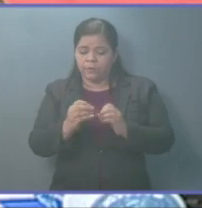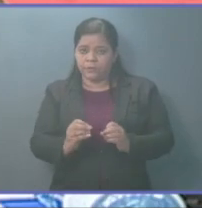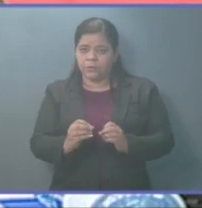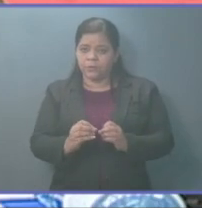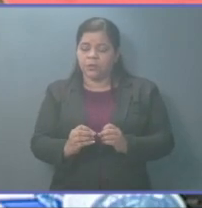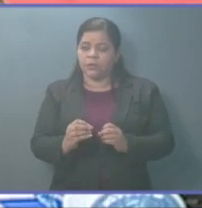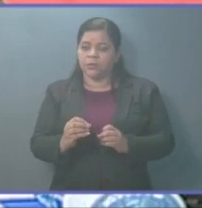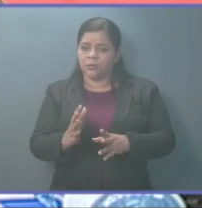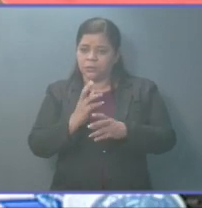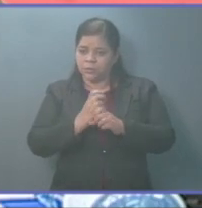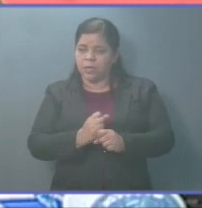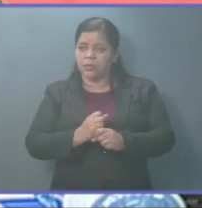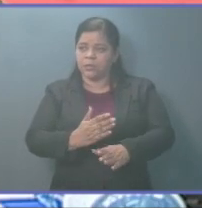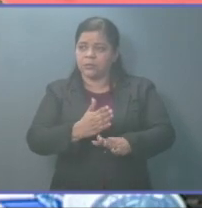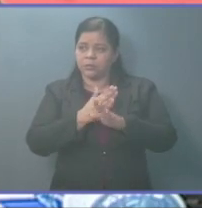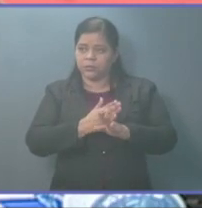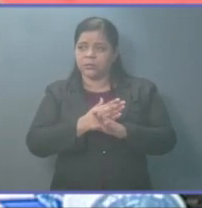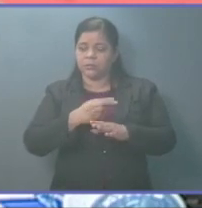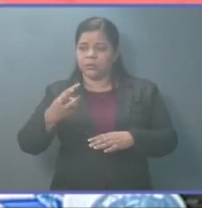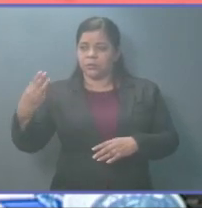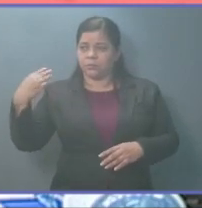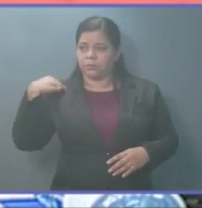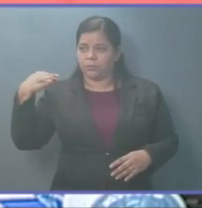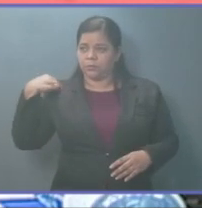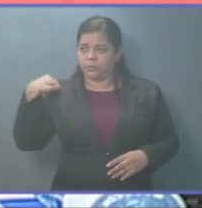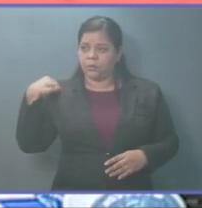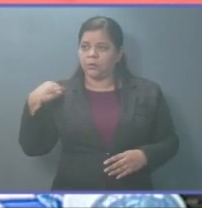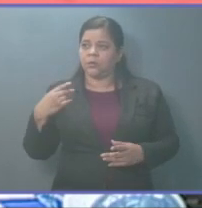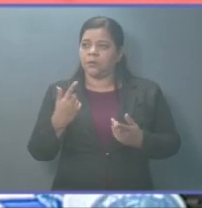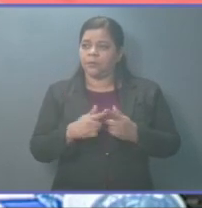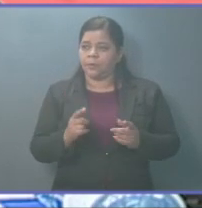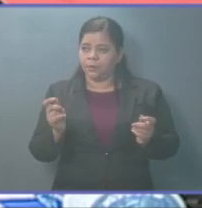de Seguridad Militar obedece